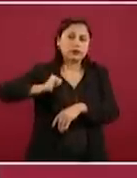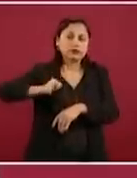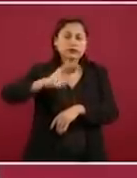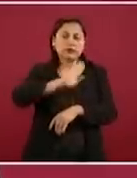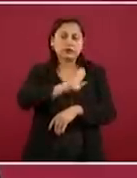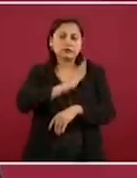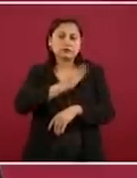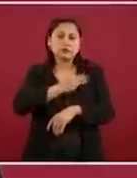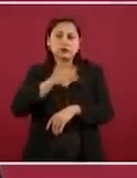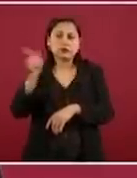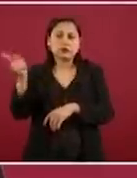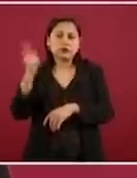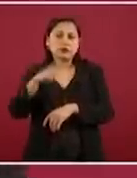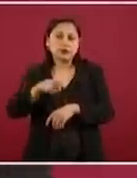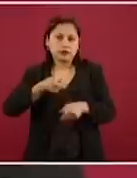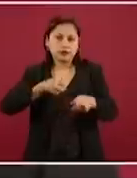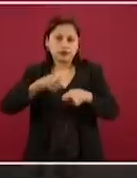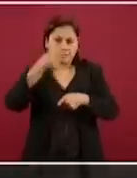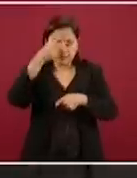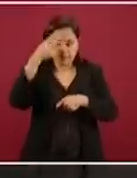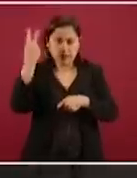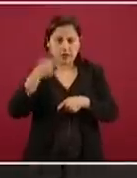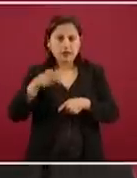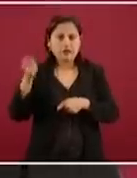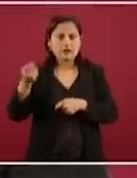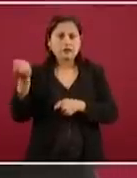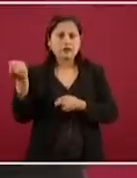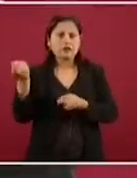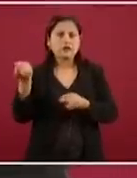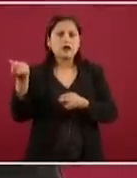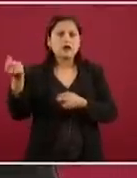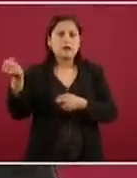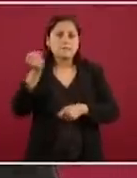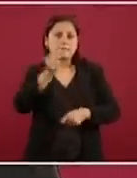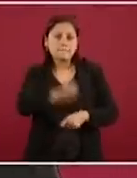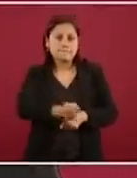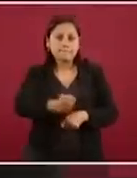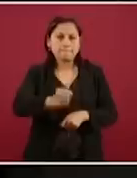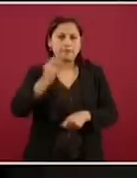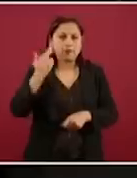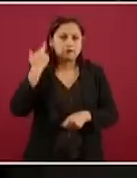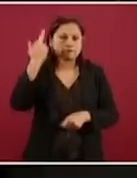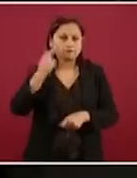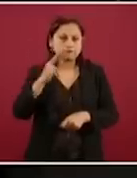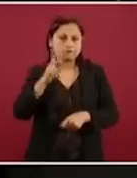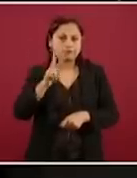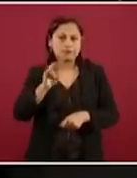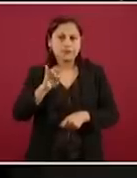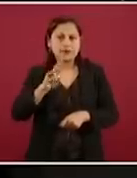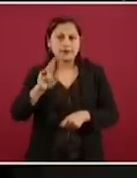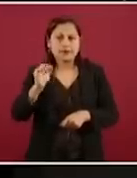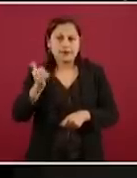virreyes. Se decía, se acata, pero no se cumple.